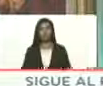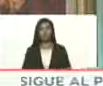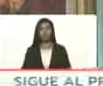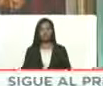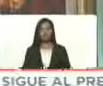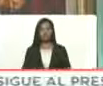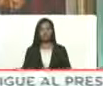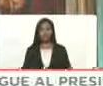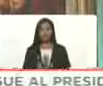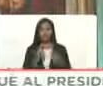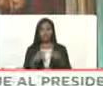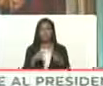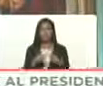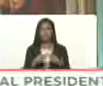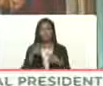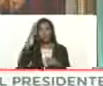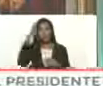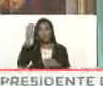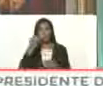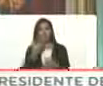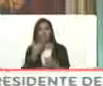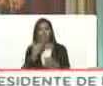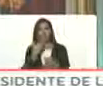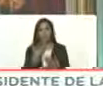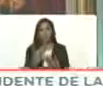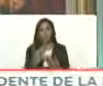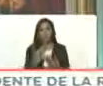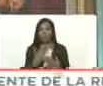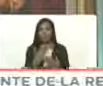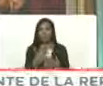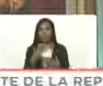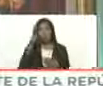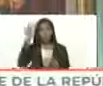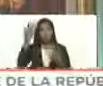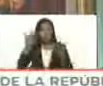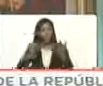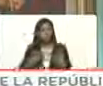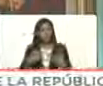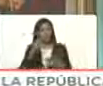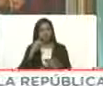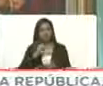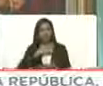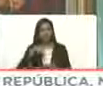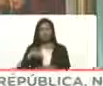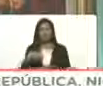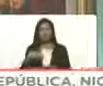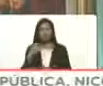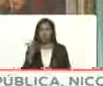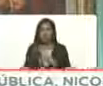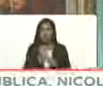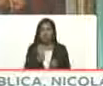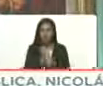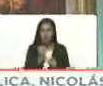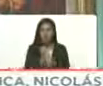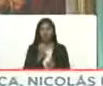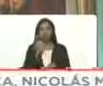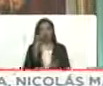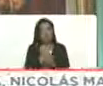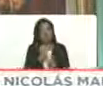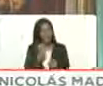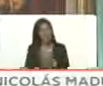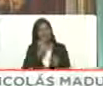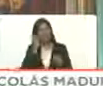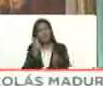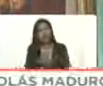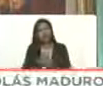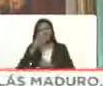Pero a Dios rogando y Dios dándonos. Pero nosotros, mira, trabajando, trabajando,